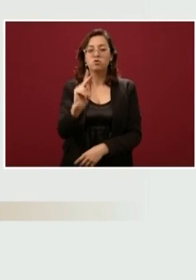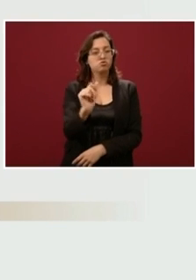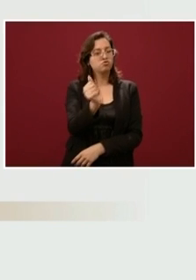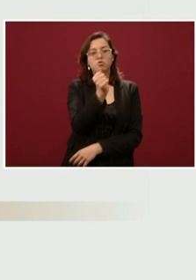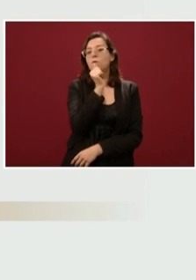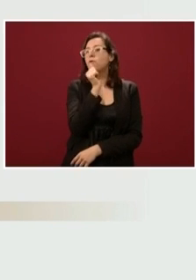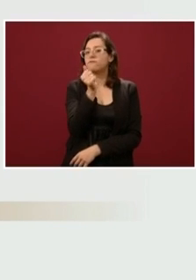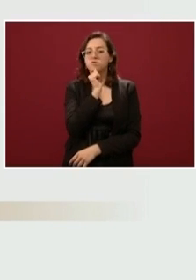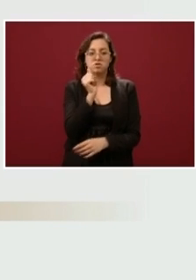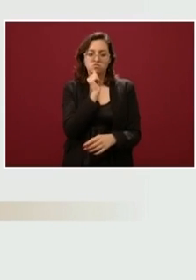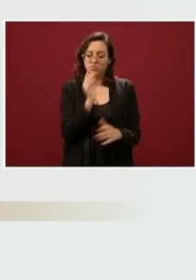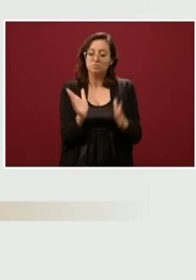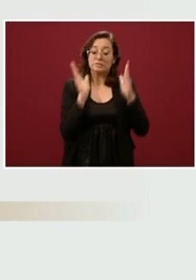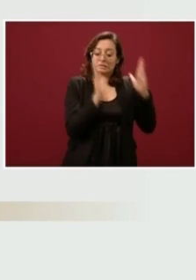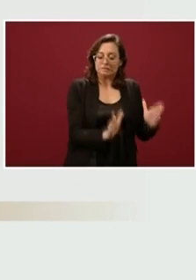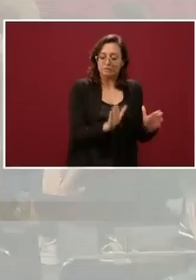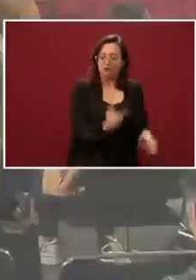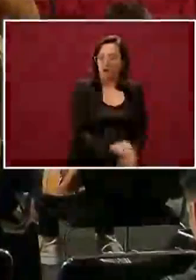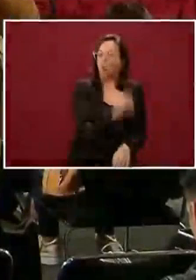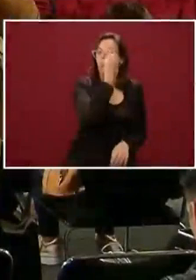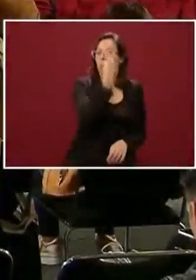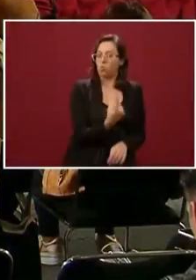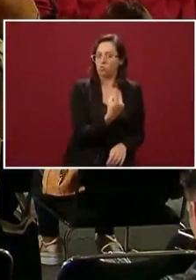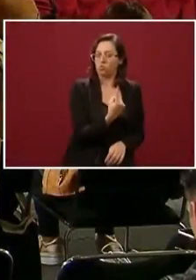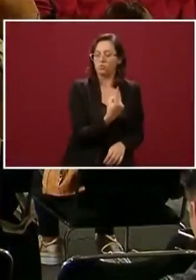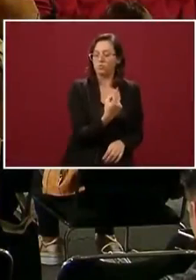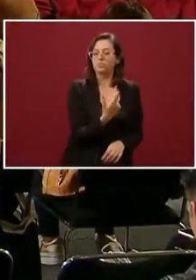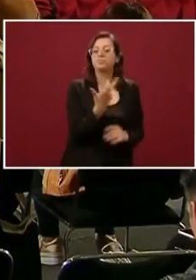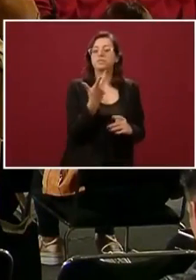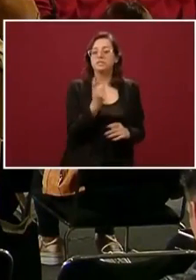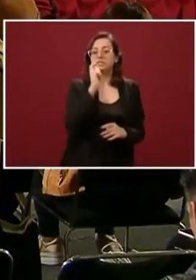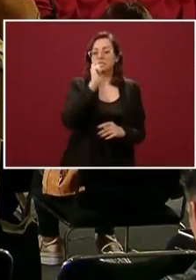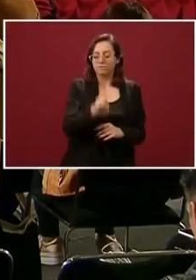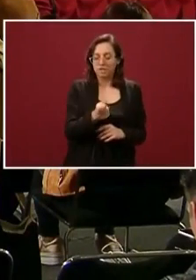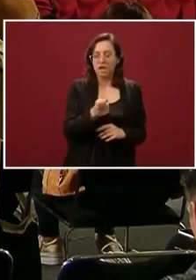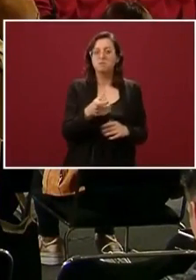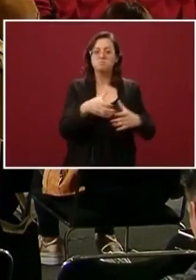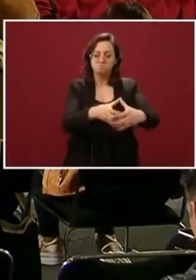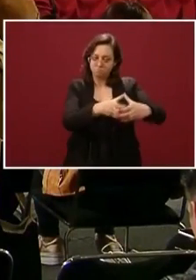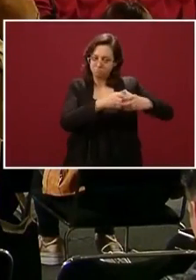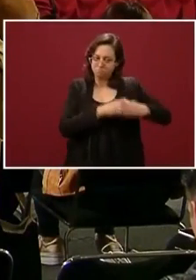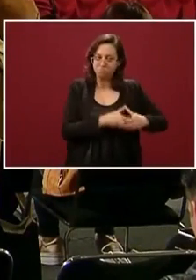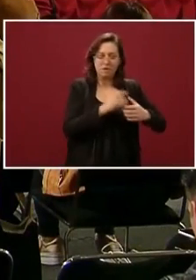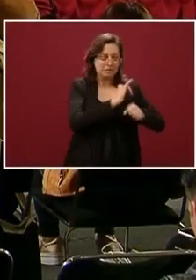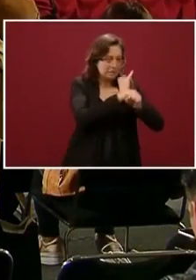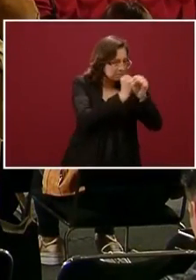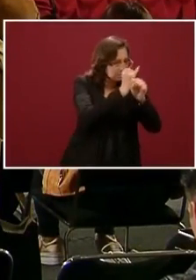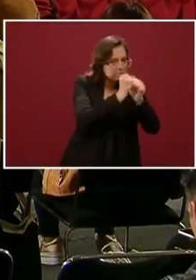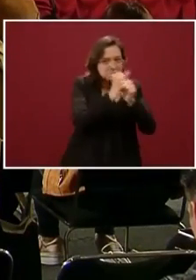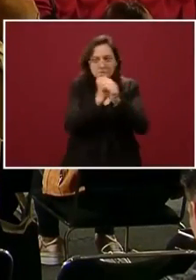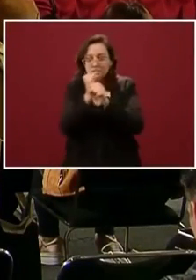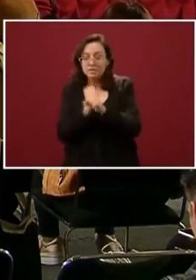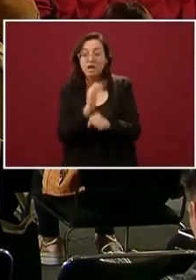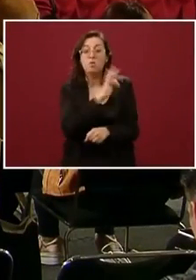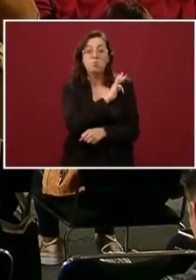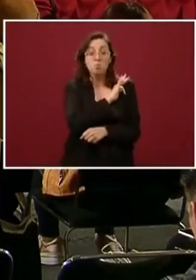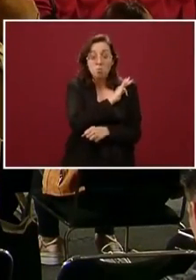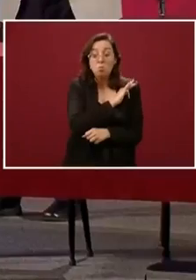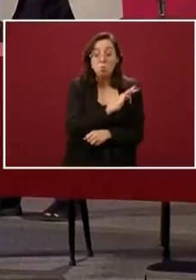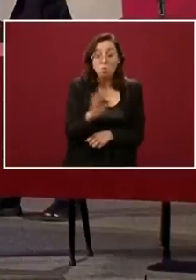de transición, se puede decir que todavía hay capacidad del sistema para poder investigar y dar seguimiento a las cadenas